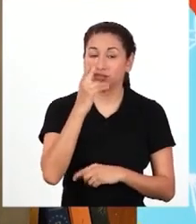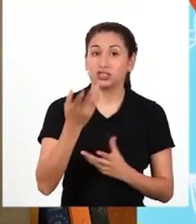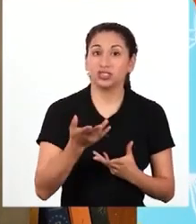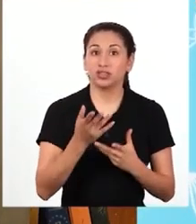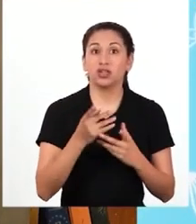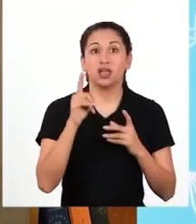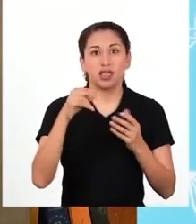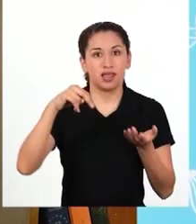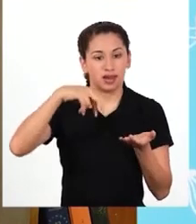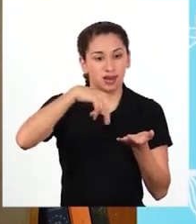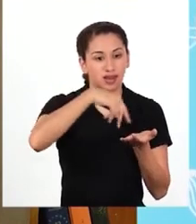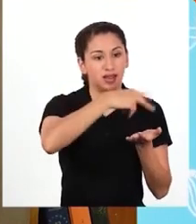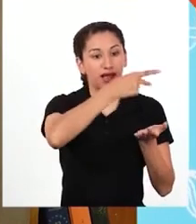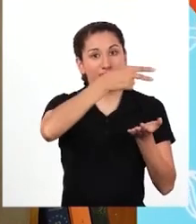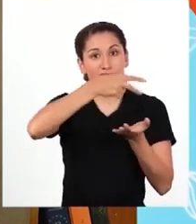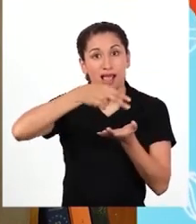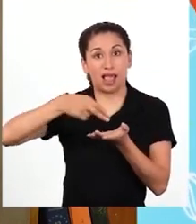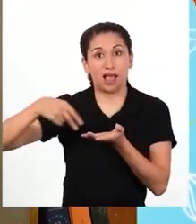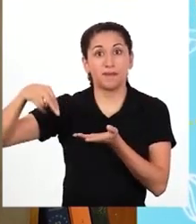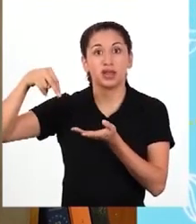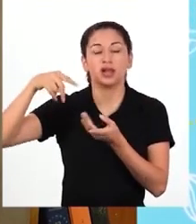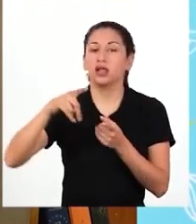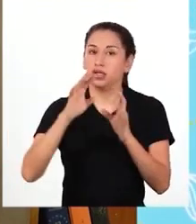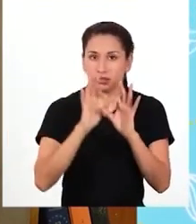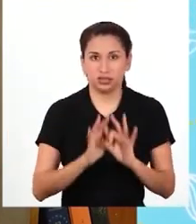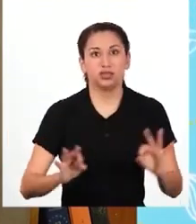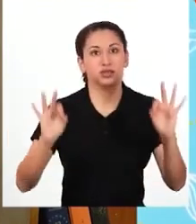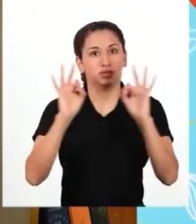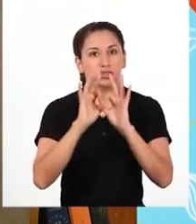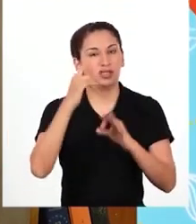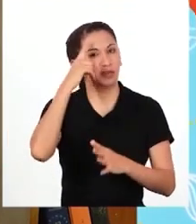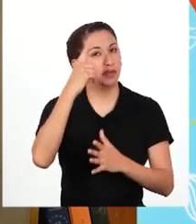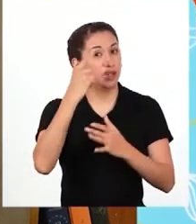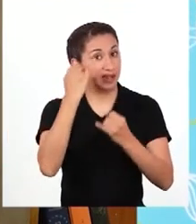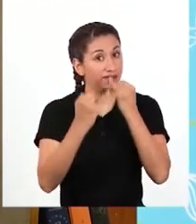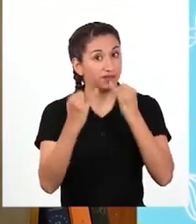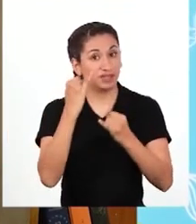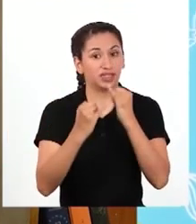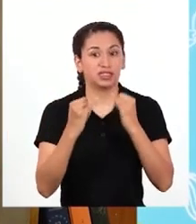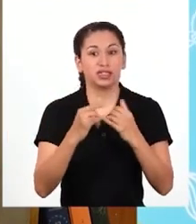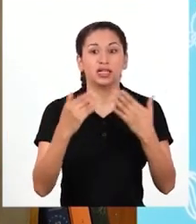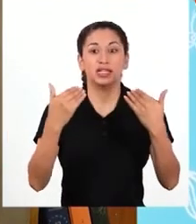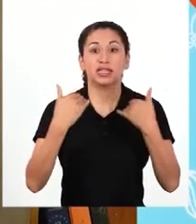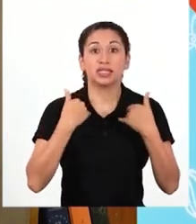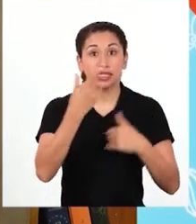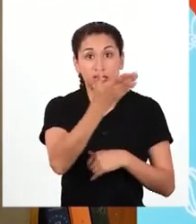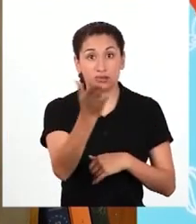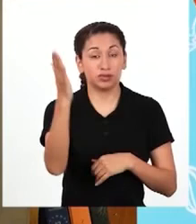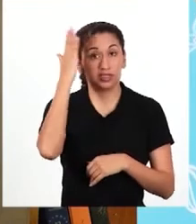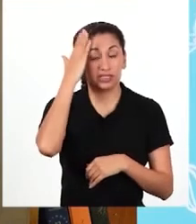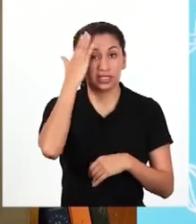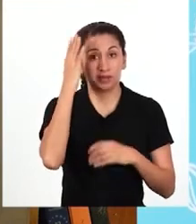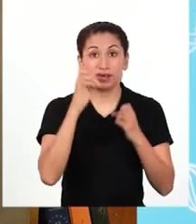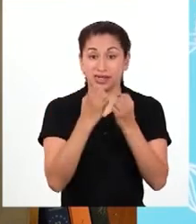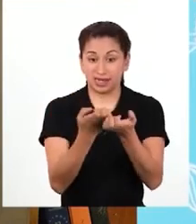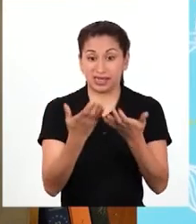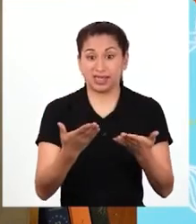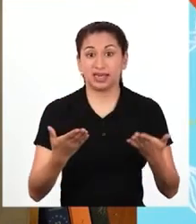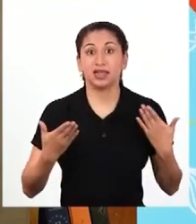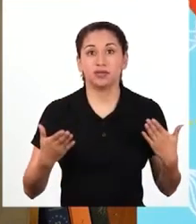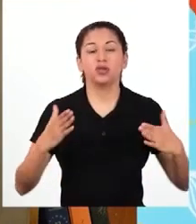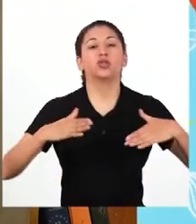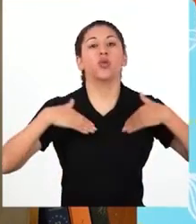muy importante. Para finalizar, tengan en cuenta los elementos que pueden acompañar